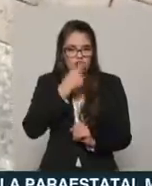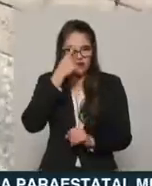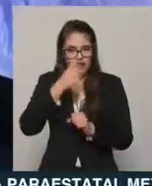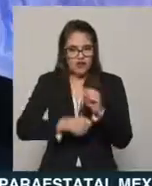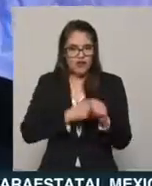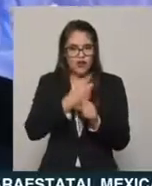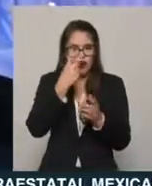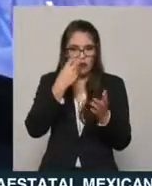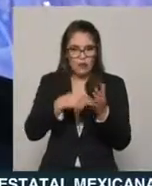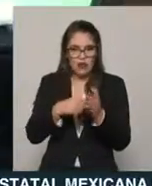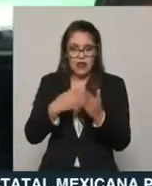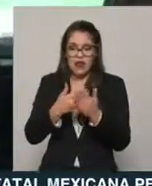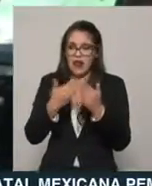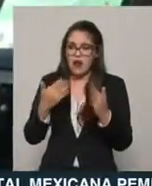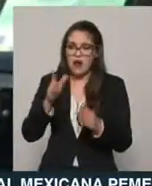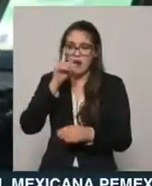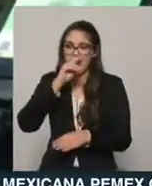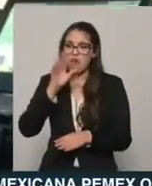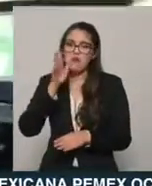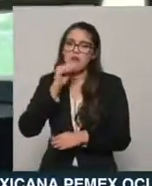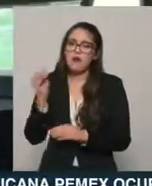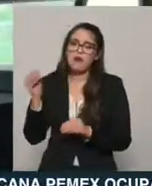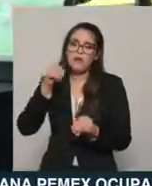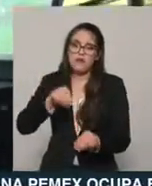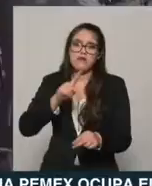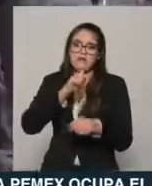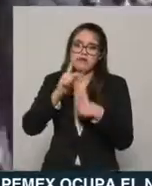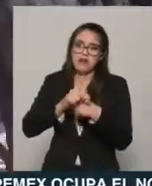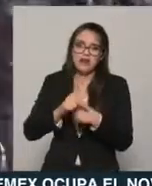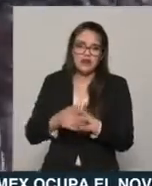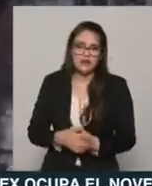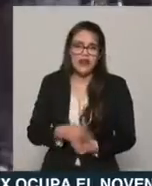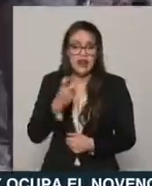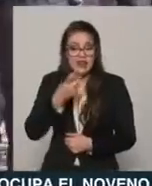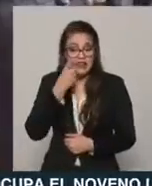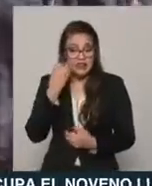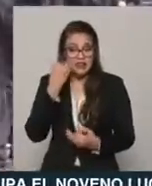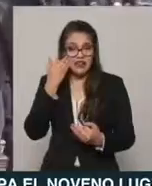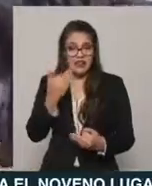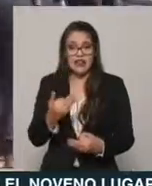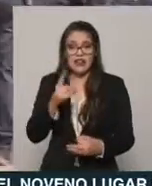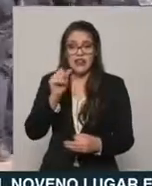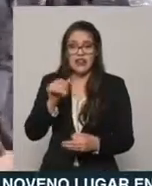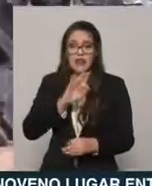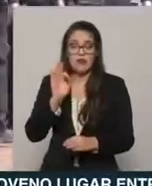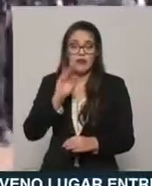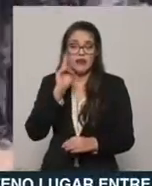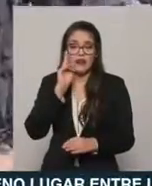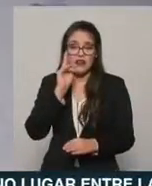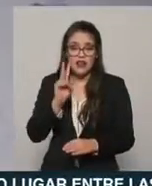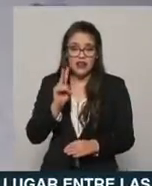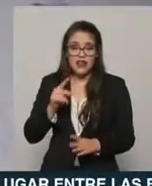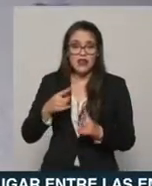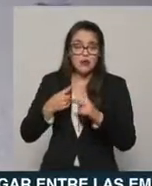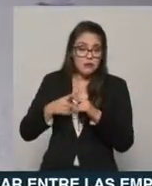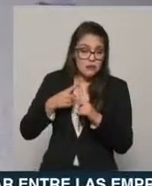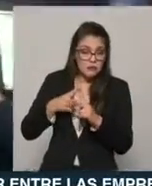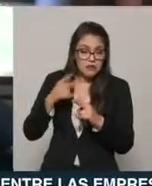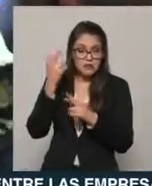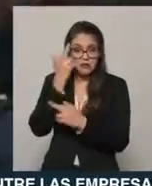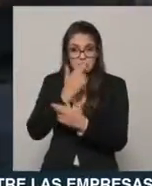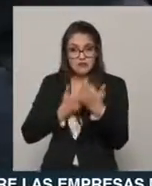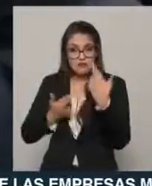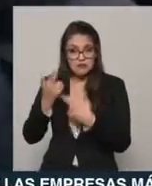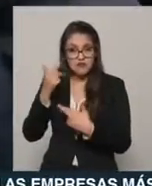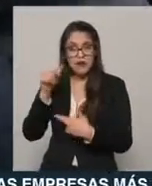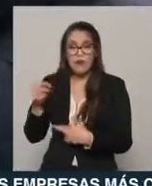al final ya no se implementó en nuestro país. Este muestra que a través del ciclo de observación, evaluación y análisis,